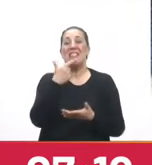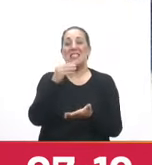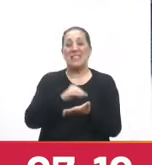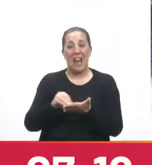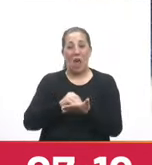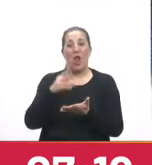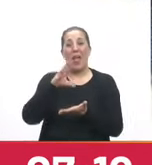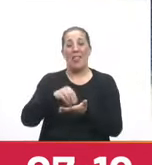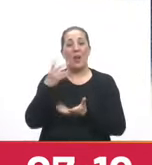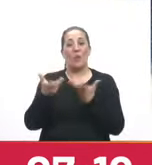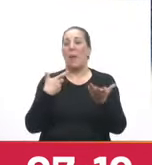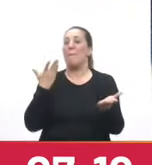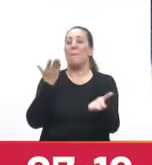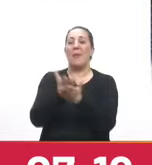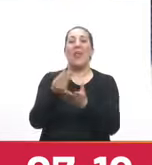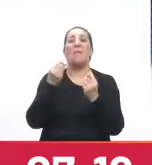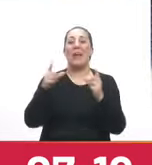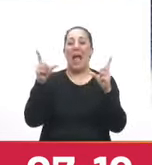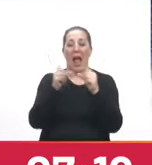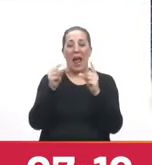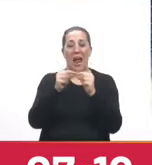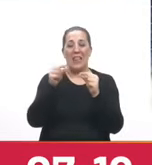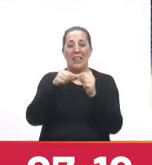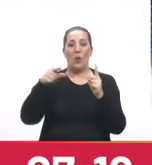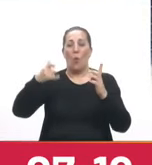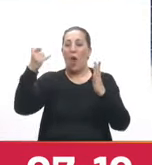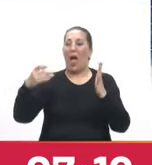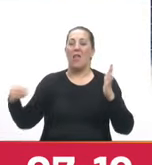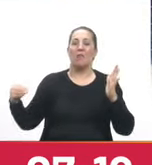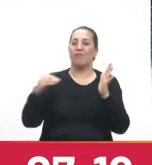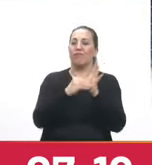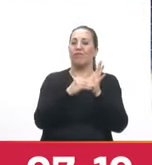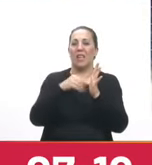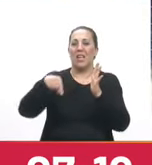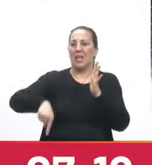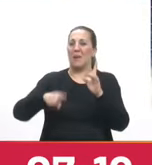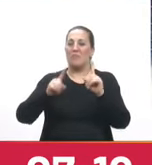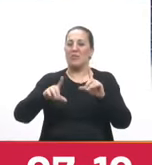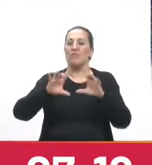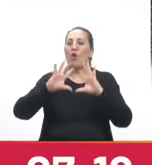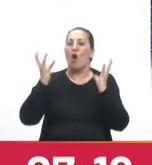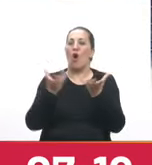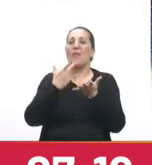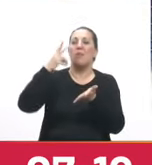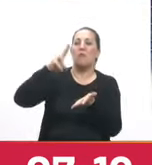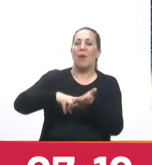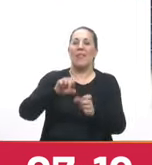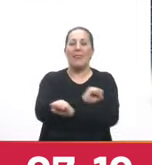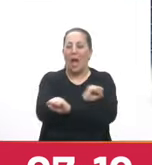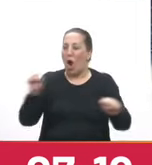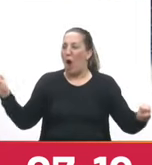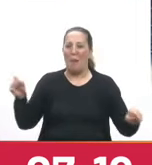finalmente los senadores en el recinto no incluyó el capítulo que eliminaba la moratoria esto deja vigente la moratoria